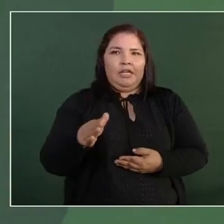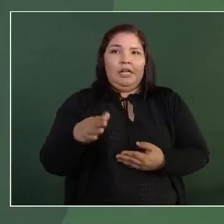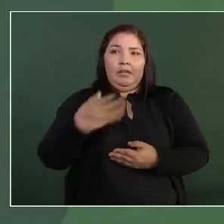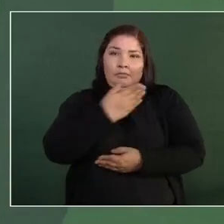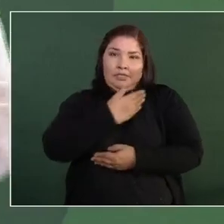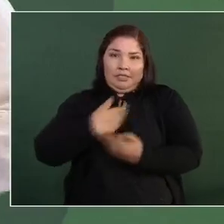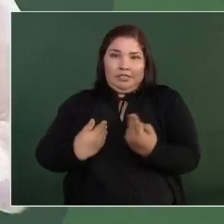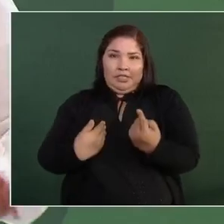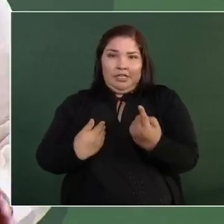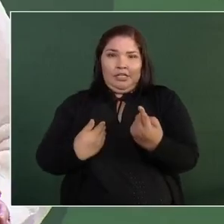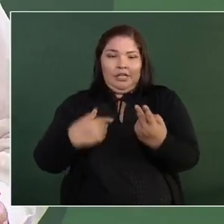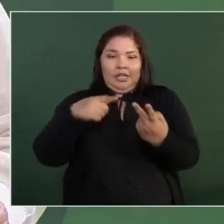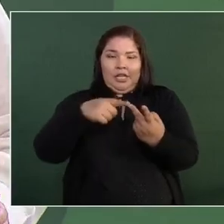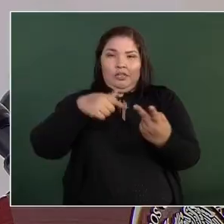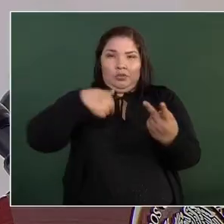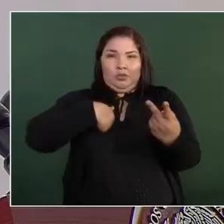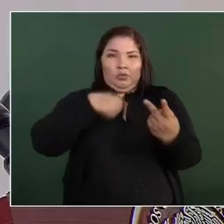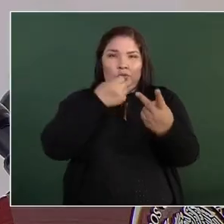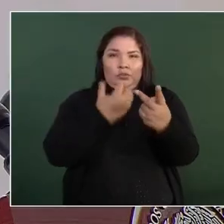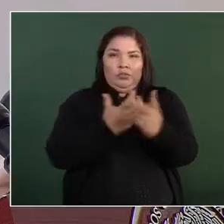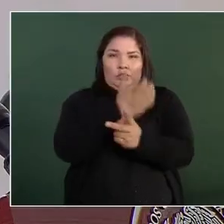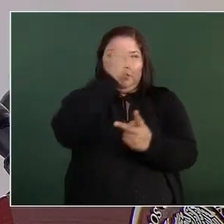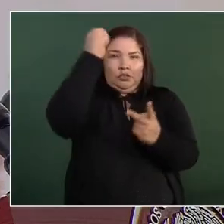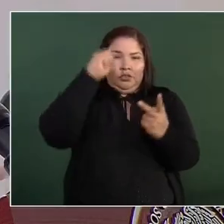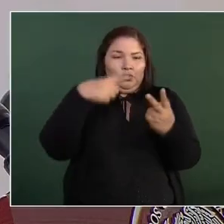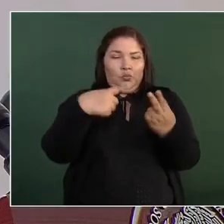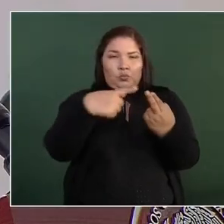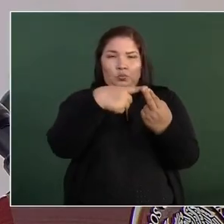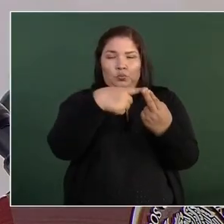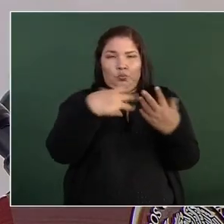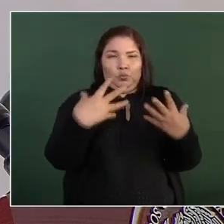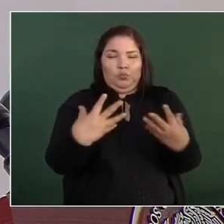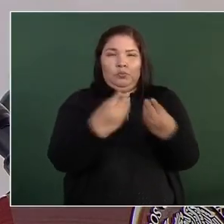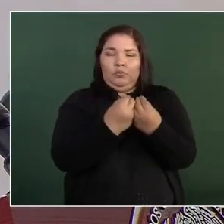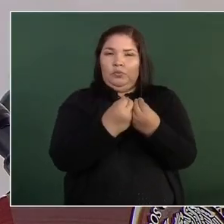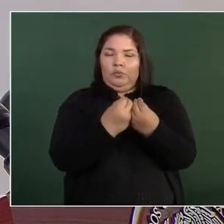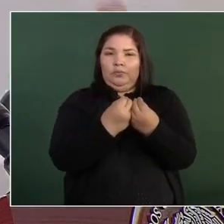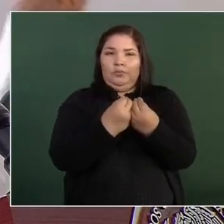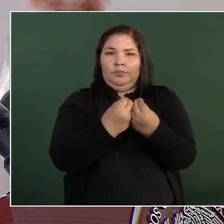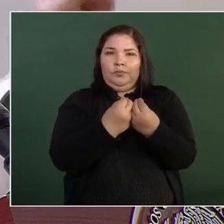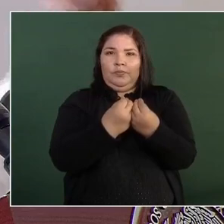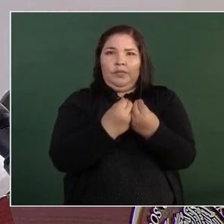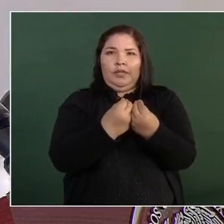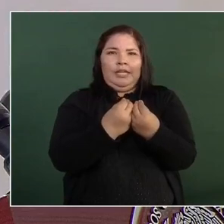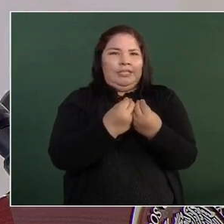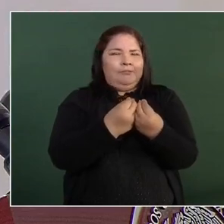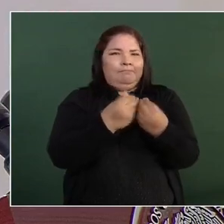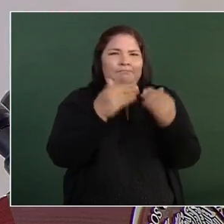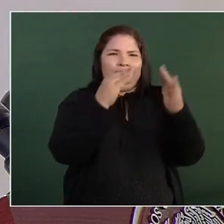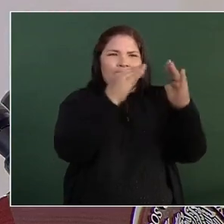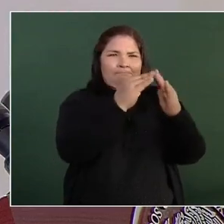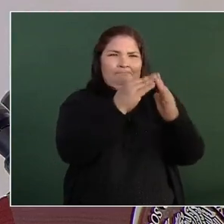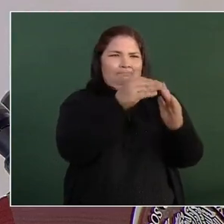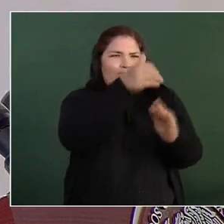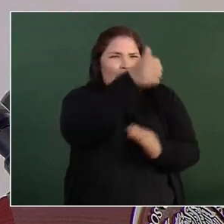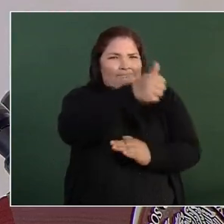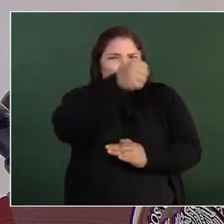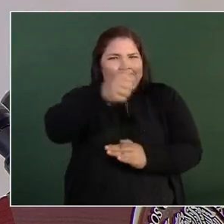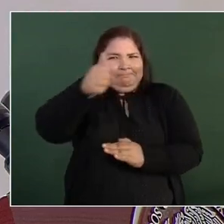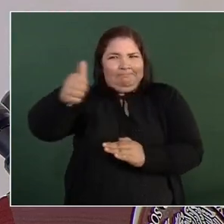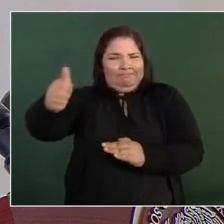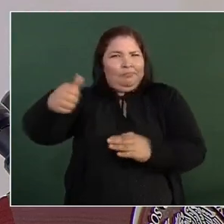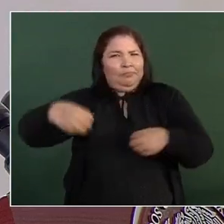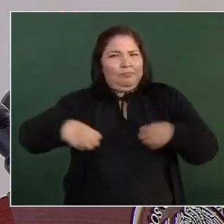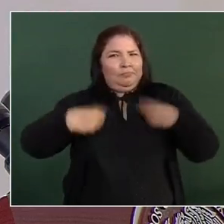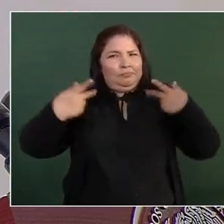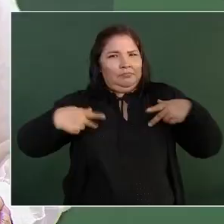es de ambos porque lo hacemos en paridad. En cada casa pescadores, ayer,